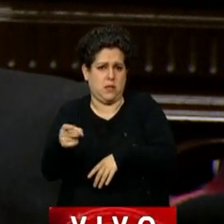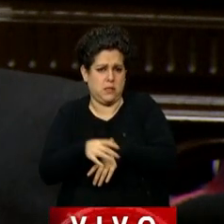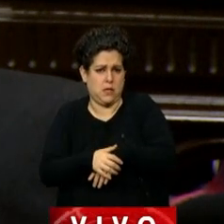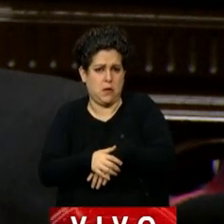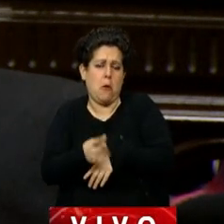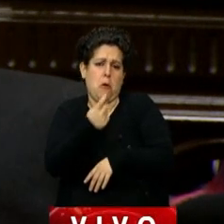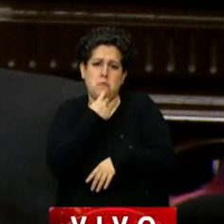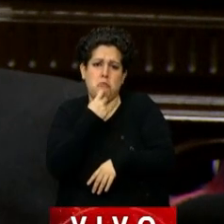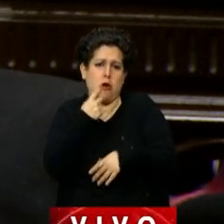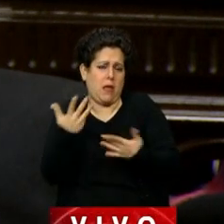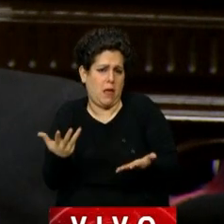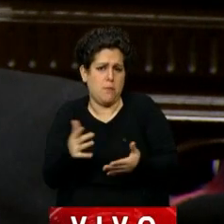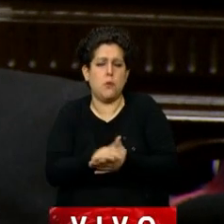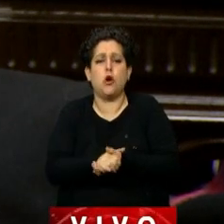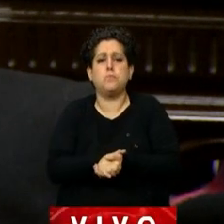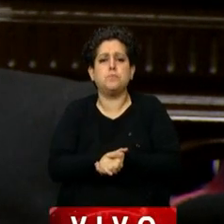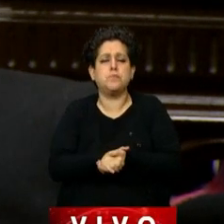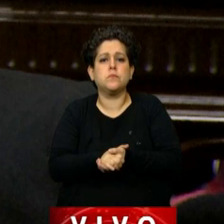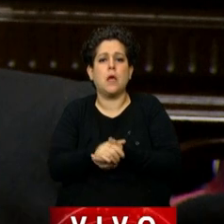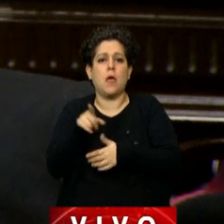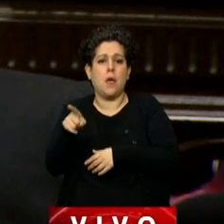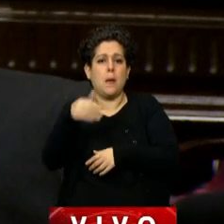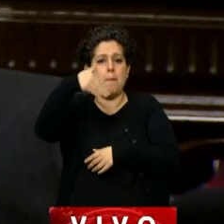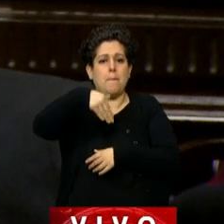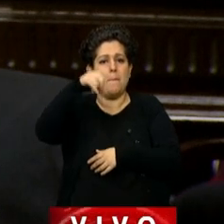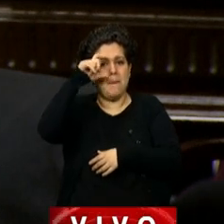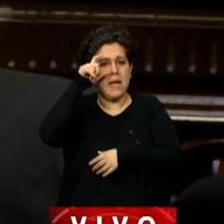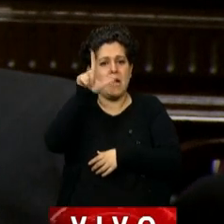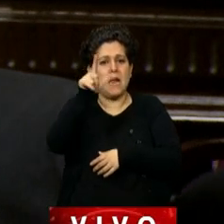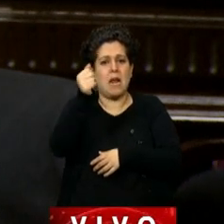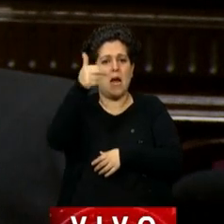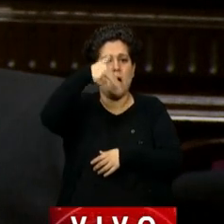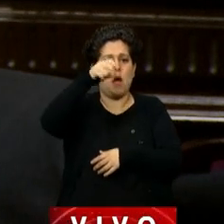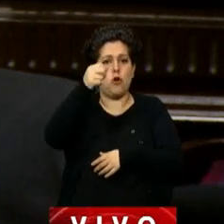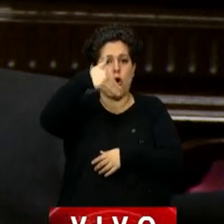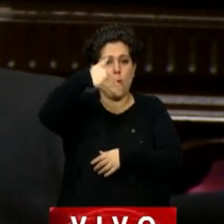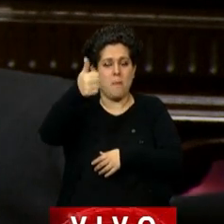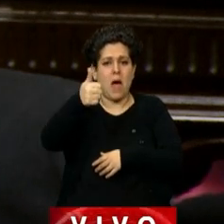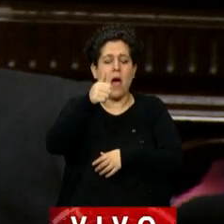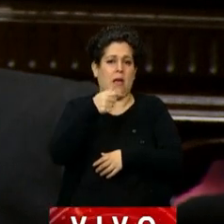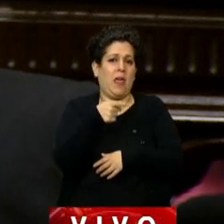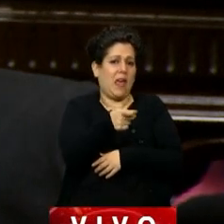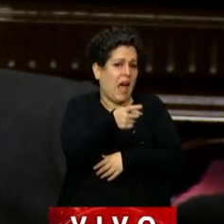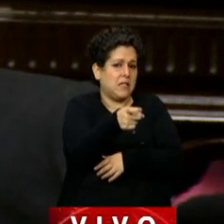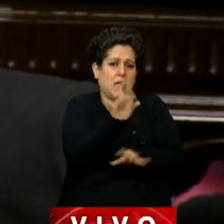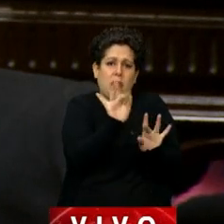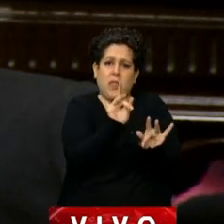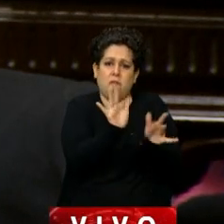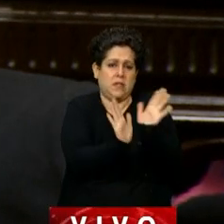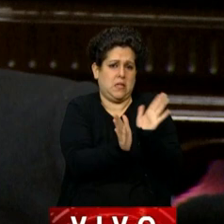oncológicos, por ejemplo, en el melanoma, que es un cáncer de difícil